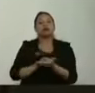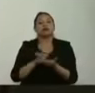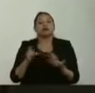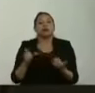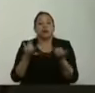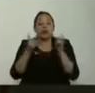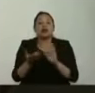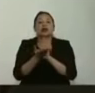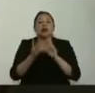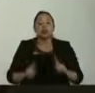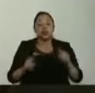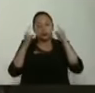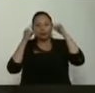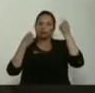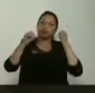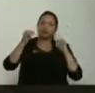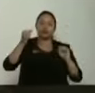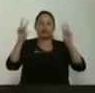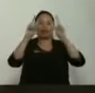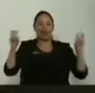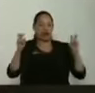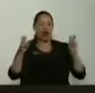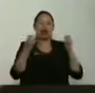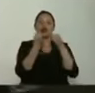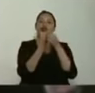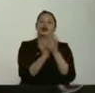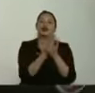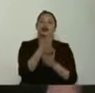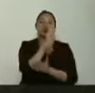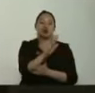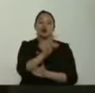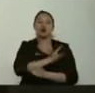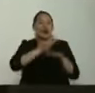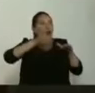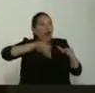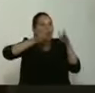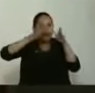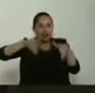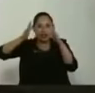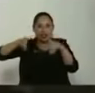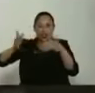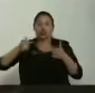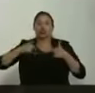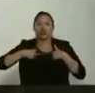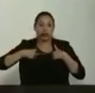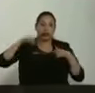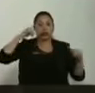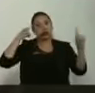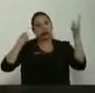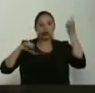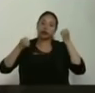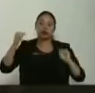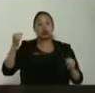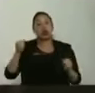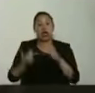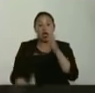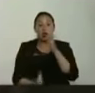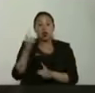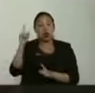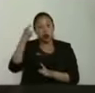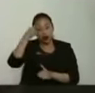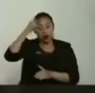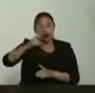el tema de las instalaciones locativas. Yo compartiría esa preocupación. Creo que el nuevo gobierno va a tener que hacer un esfuerzo muy